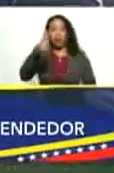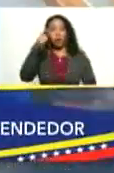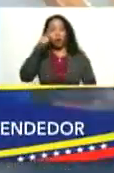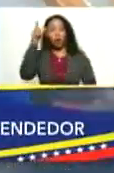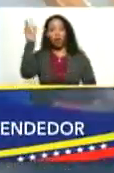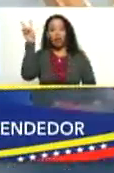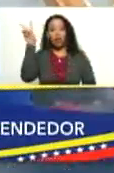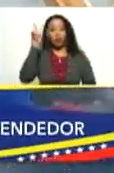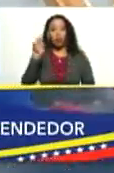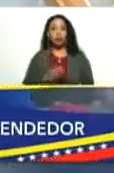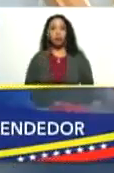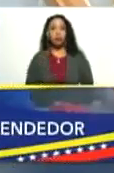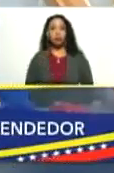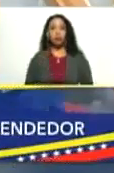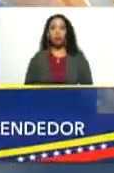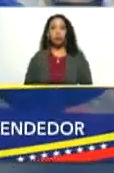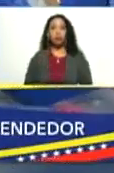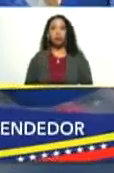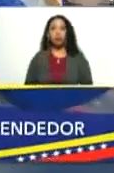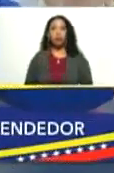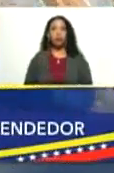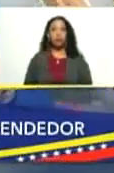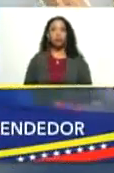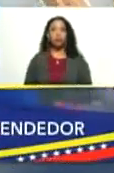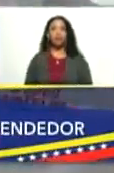Venezuela. Ajá.